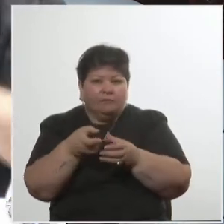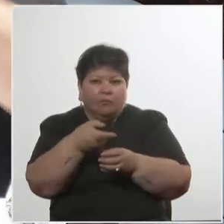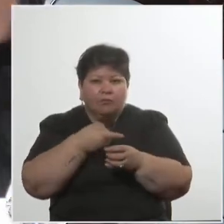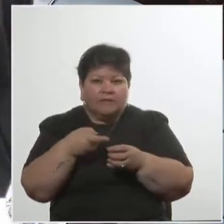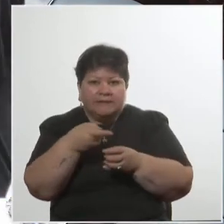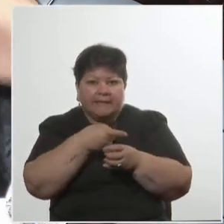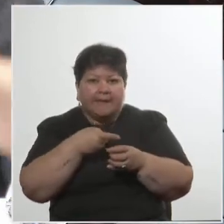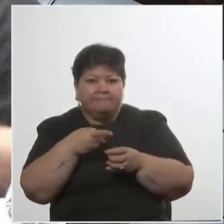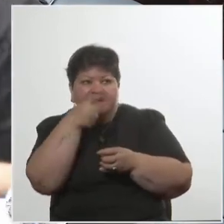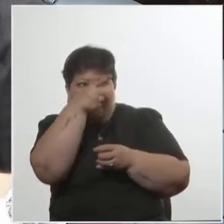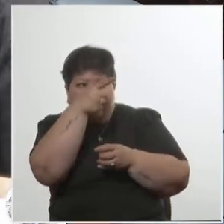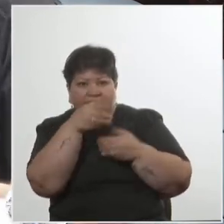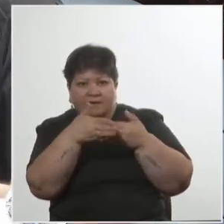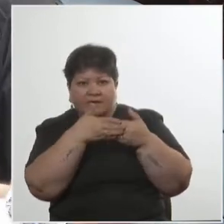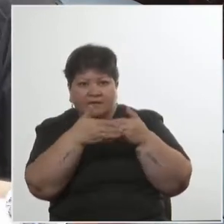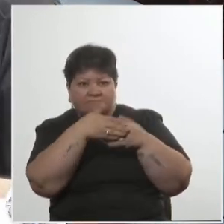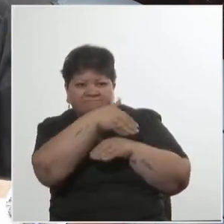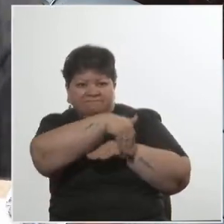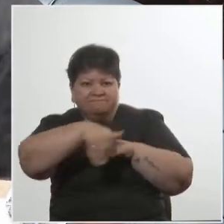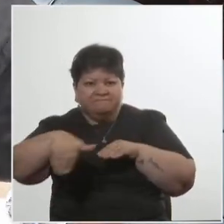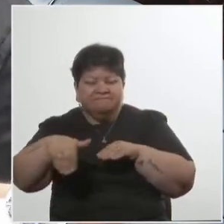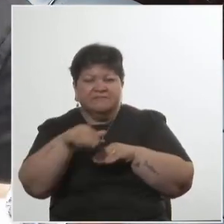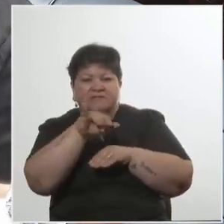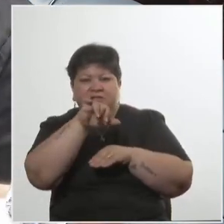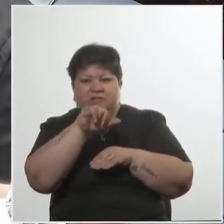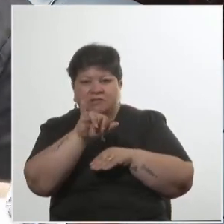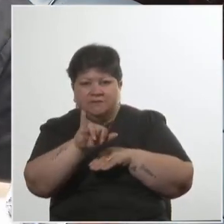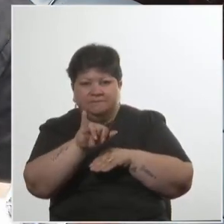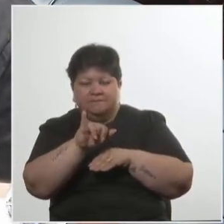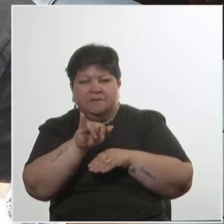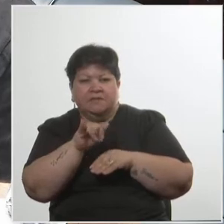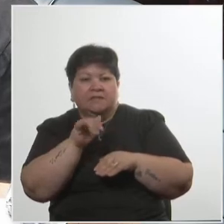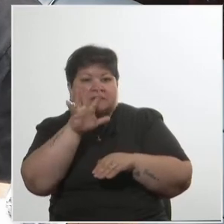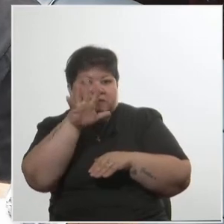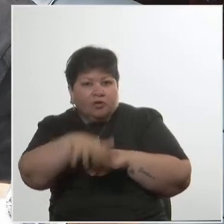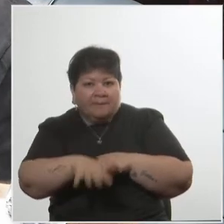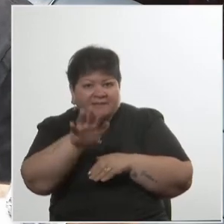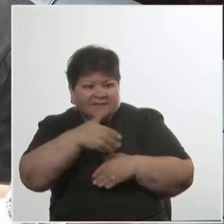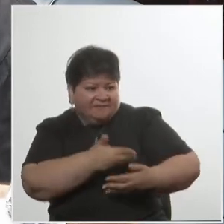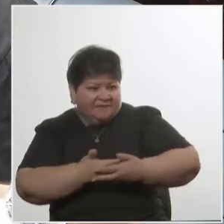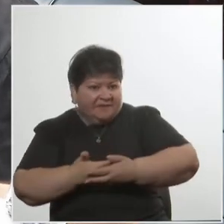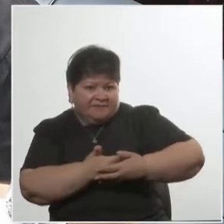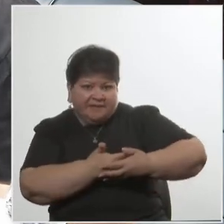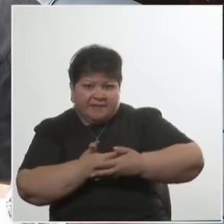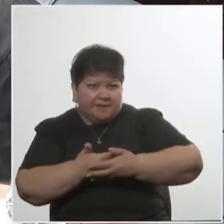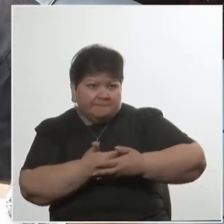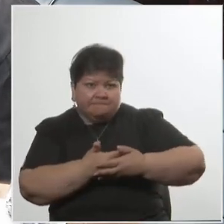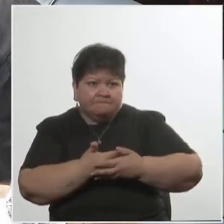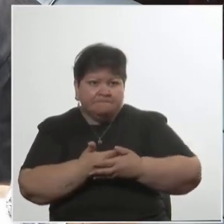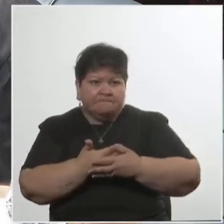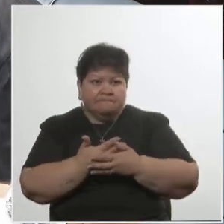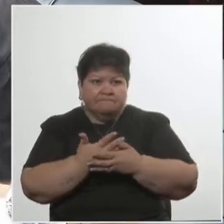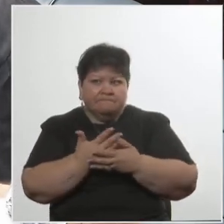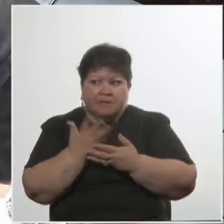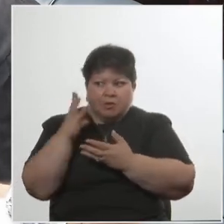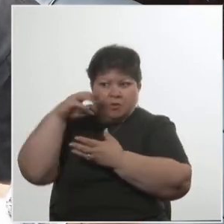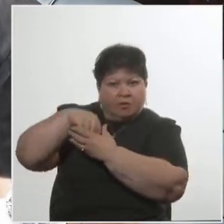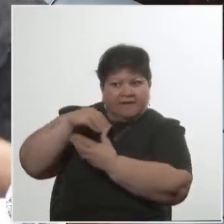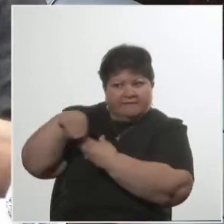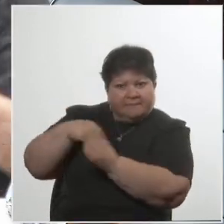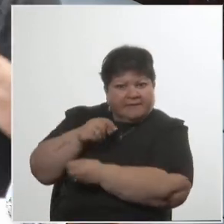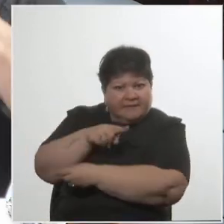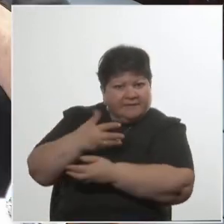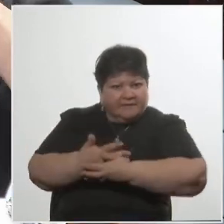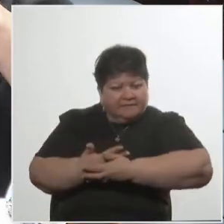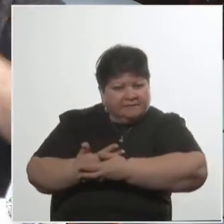en sí cinco meses no no estaría incorporada a la familia de este bebé ni sus